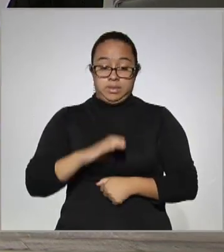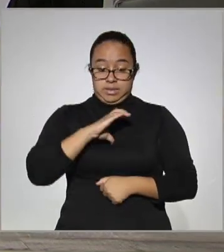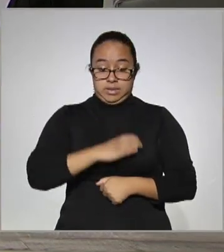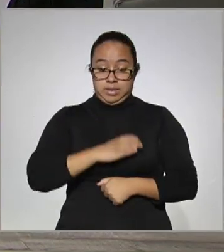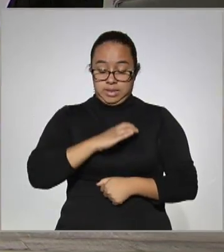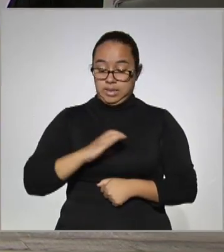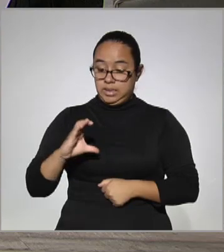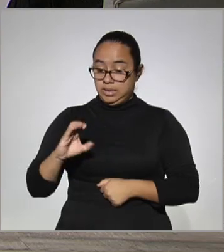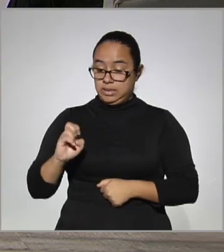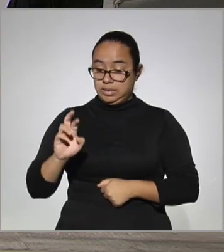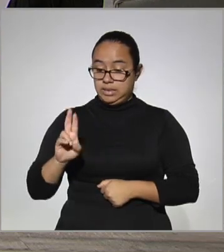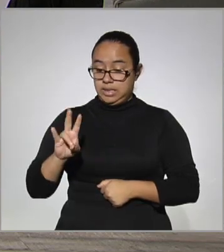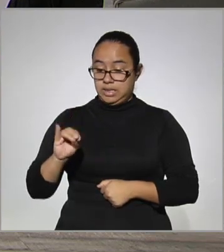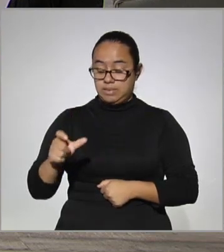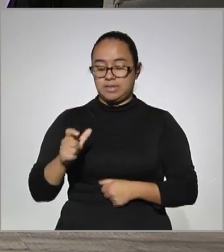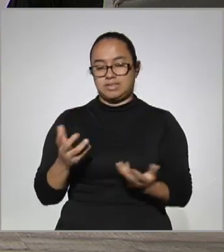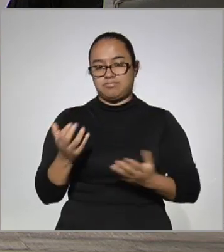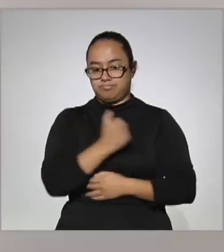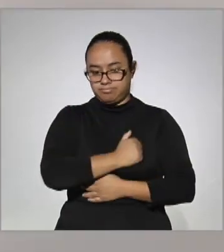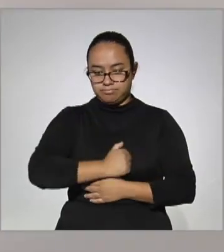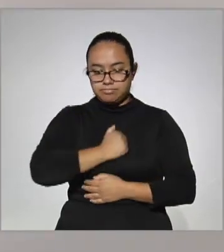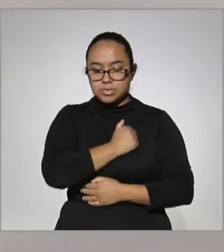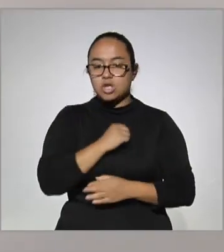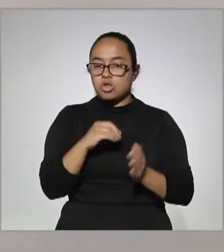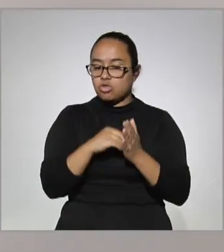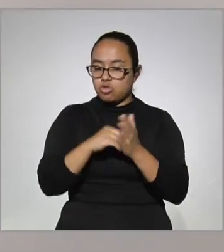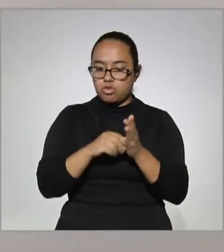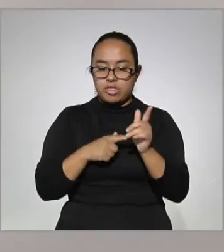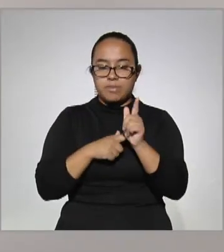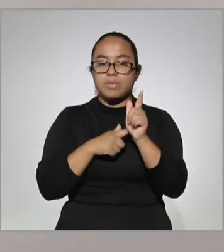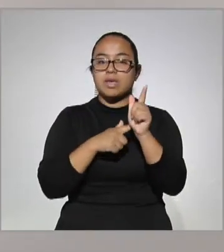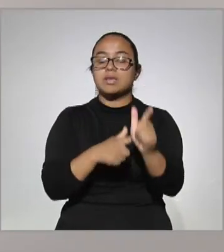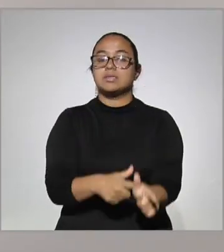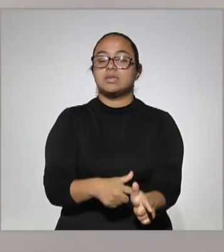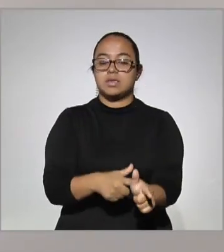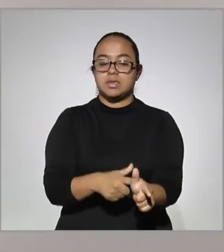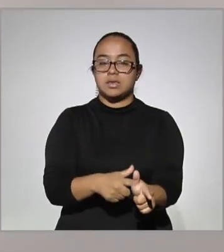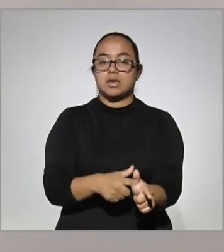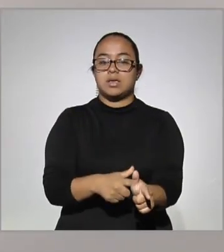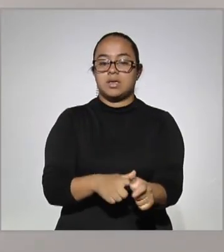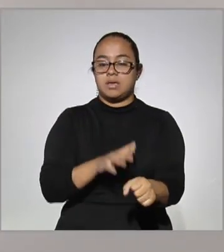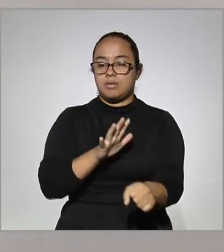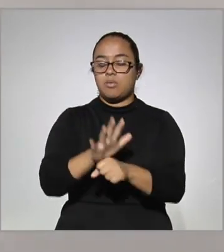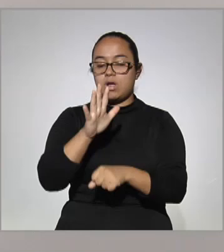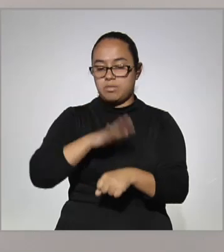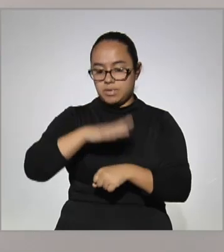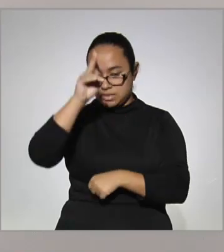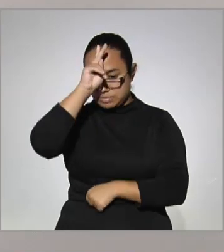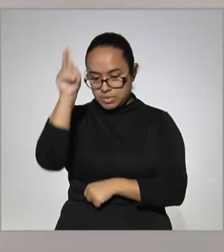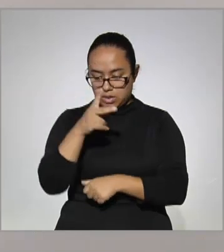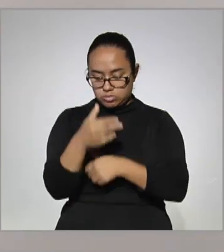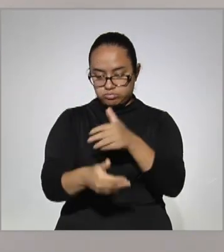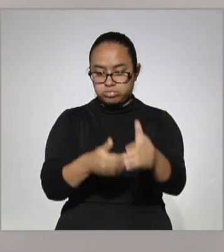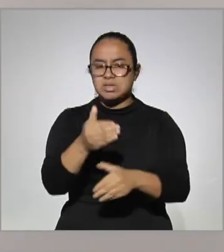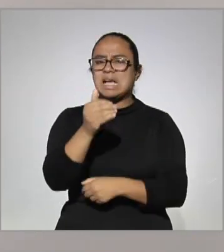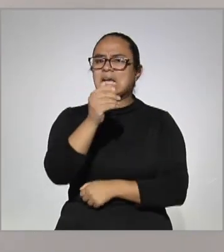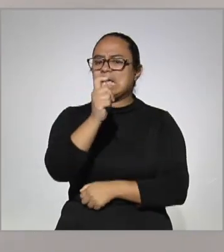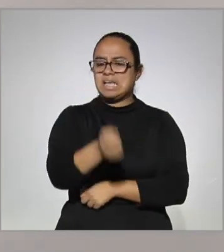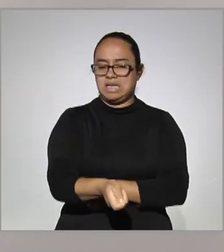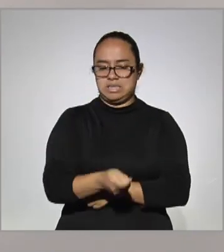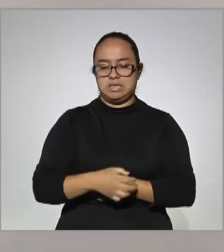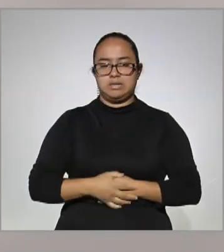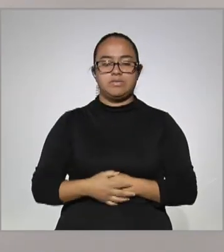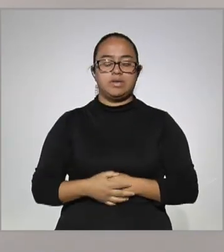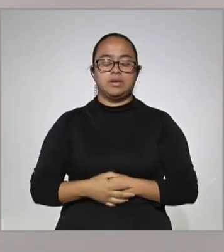de cérvix desafortunadamente también se sigue presentando en etapas localmente avanzadas. ¿Qué significa esto? Que